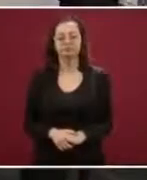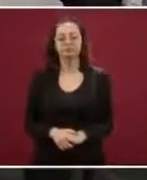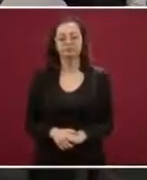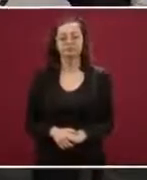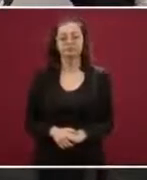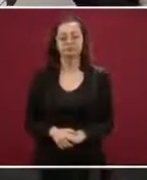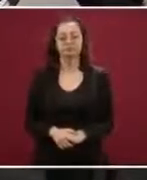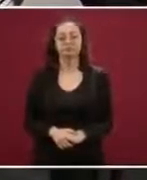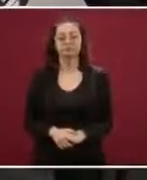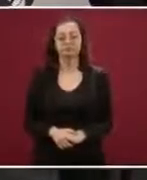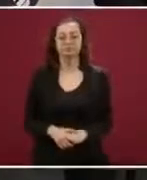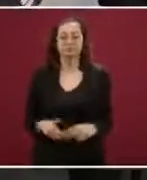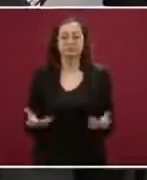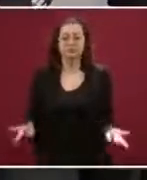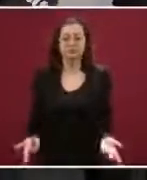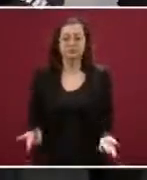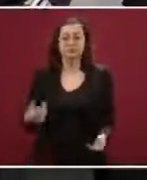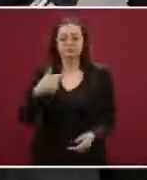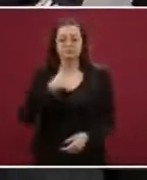qué recurro